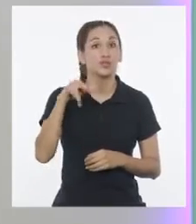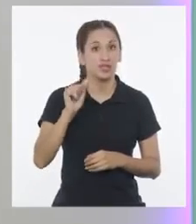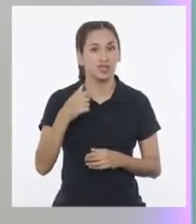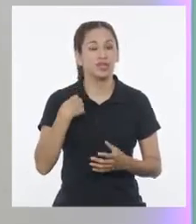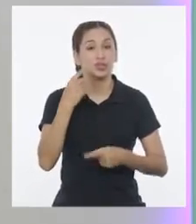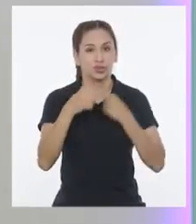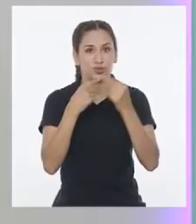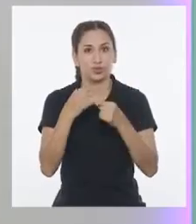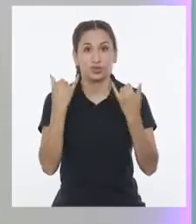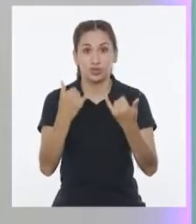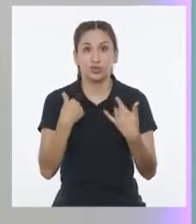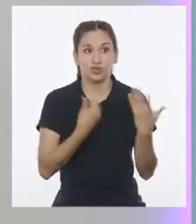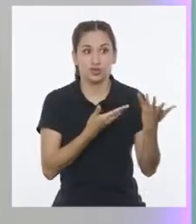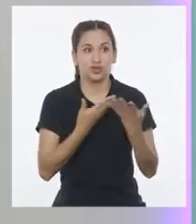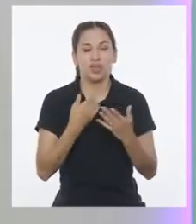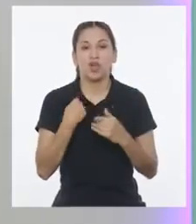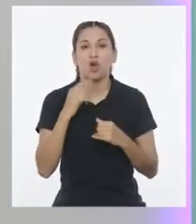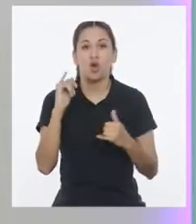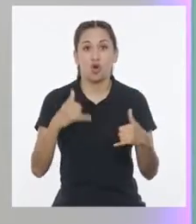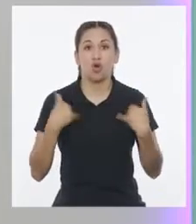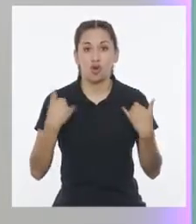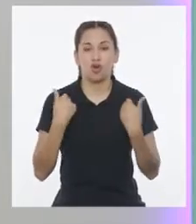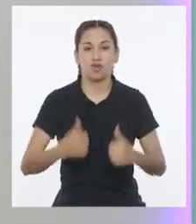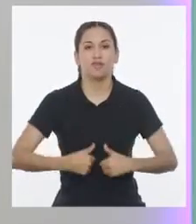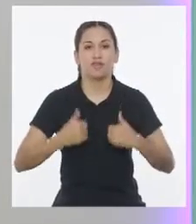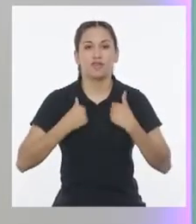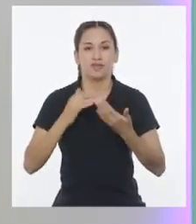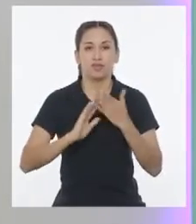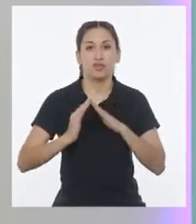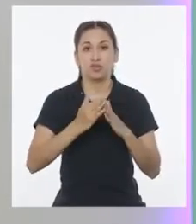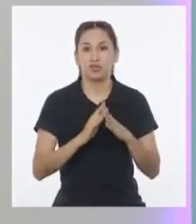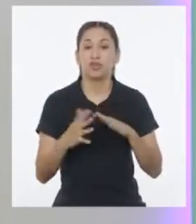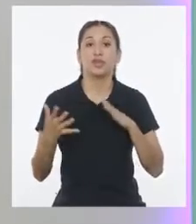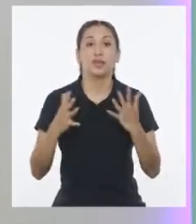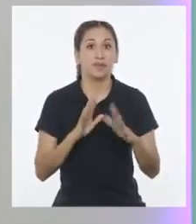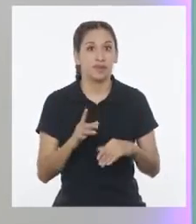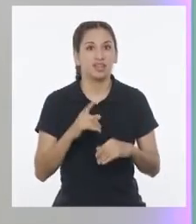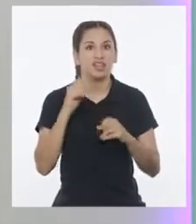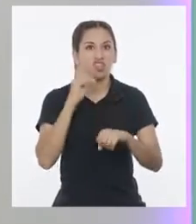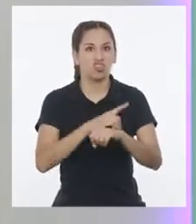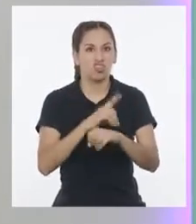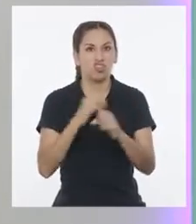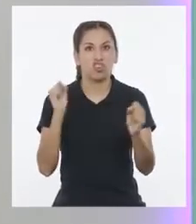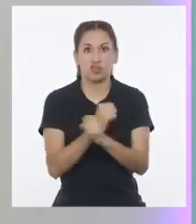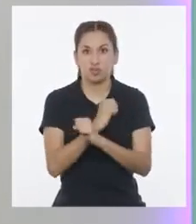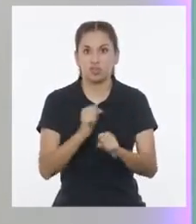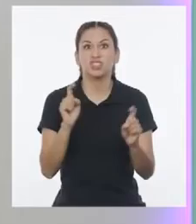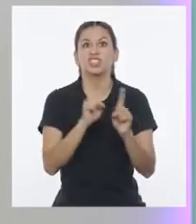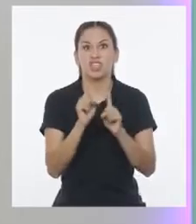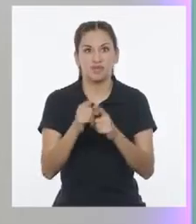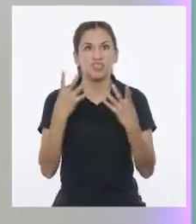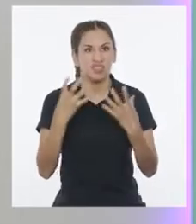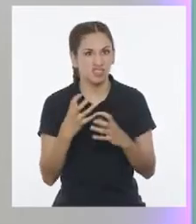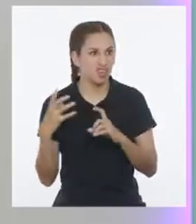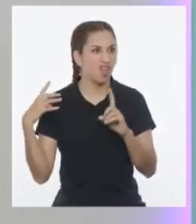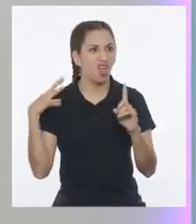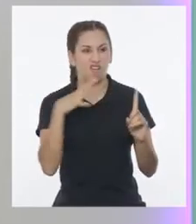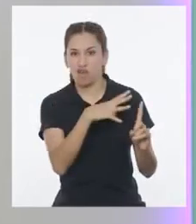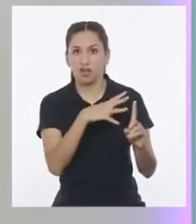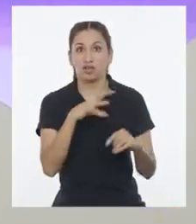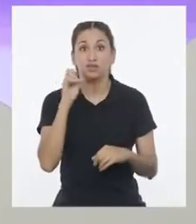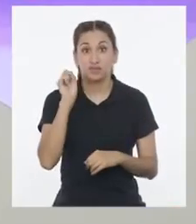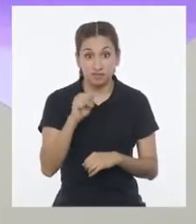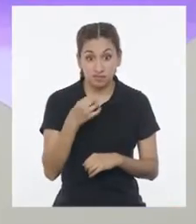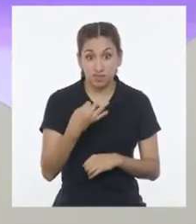Romina, te cuento que hoy invité a un joven que vive en una comunidad donde al parecer Impositive también intentó hacer de las